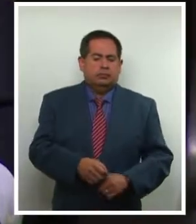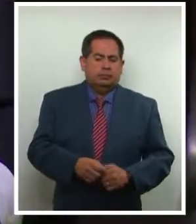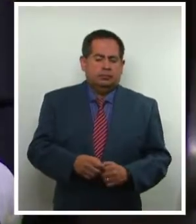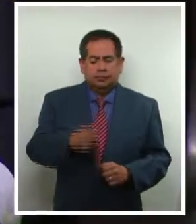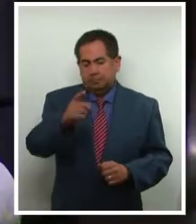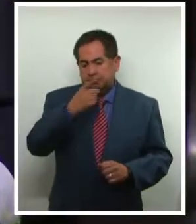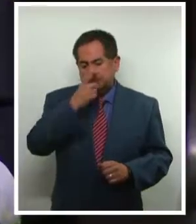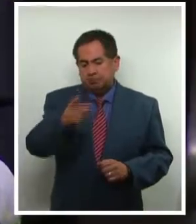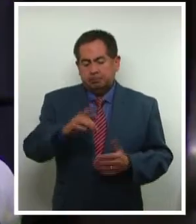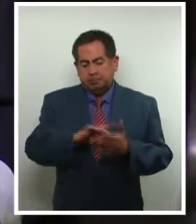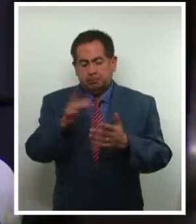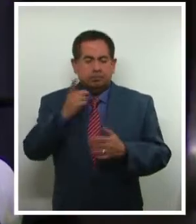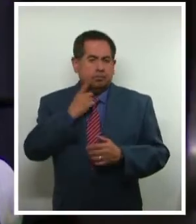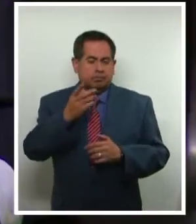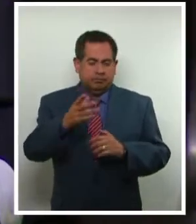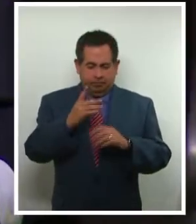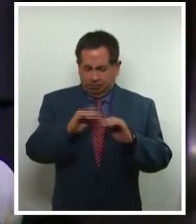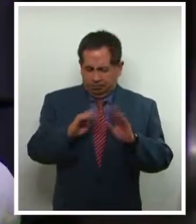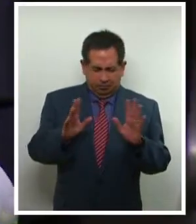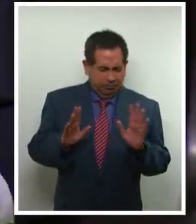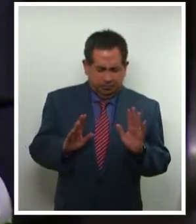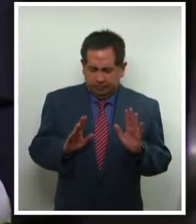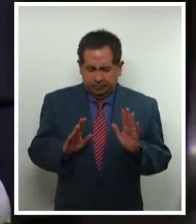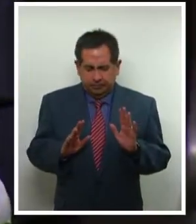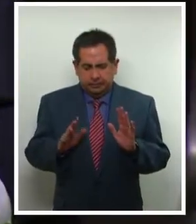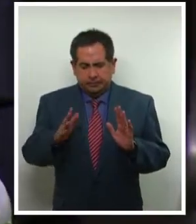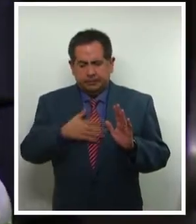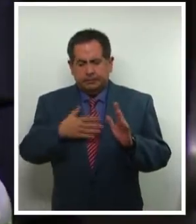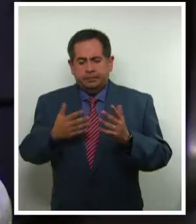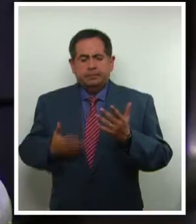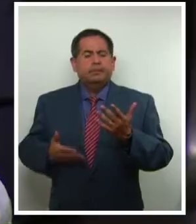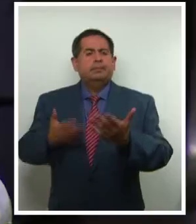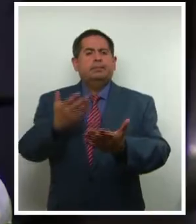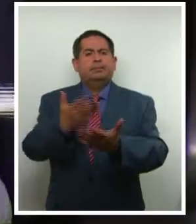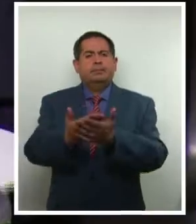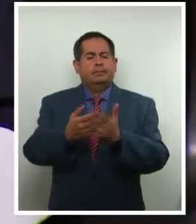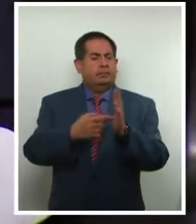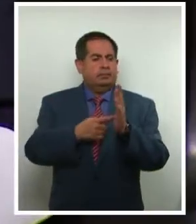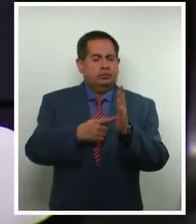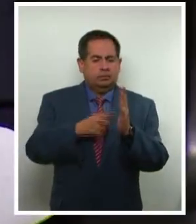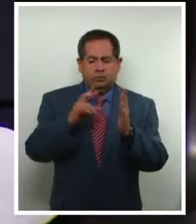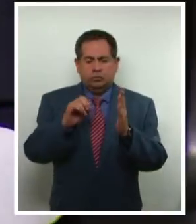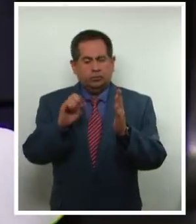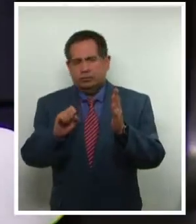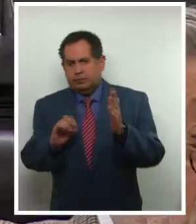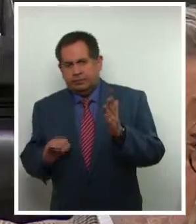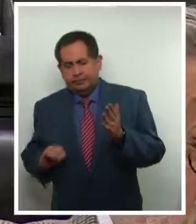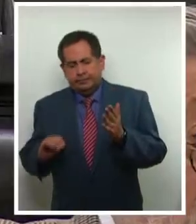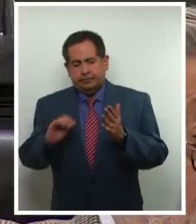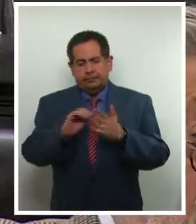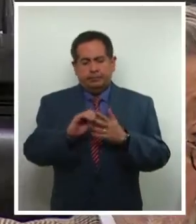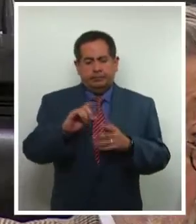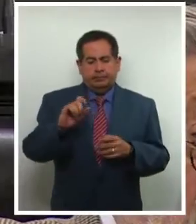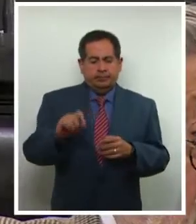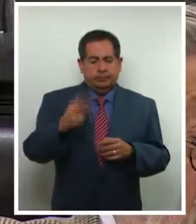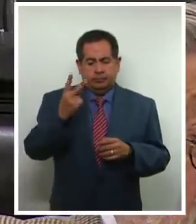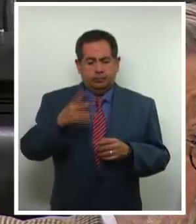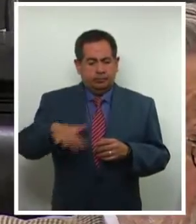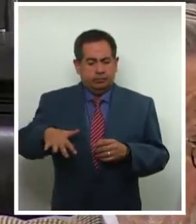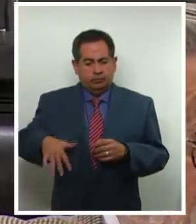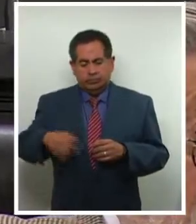Gracias, diputado. Nada más para clarificar que mi reserva realmente no estaría inserta en el 22º, como